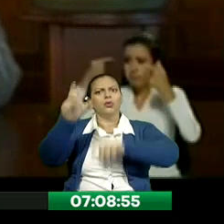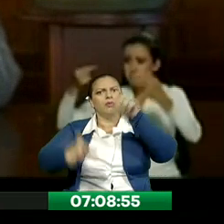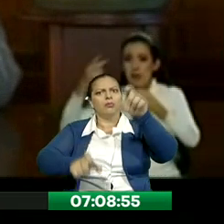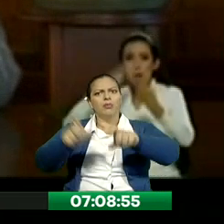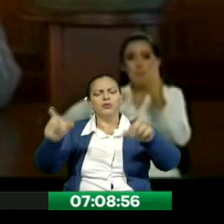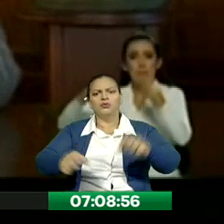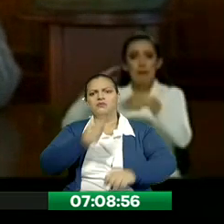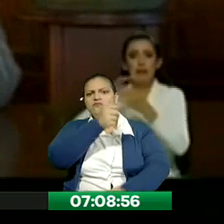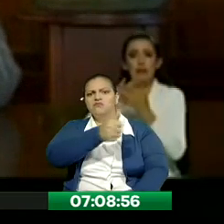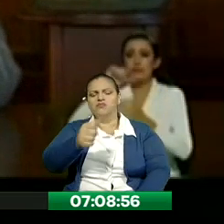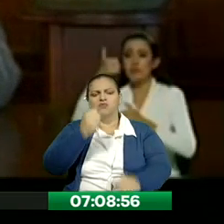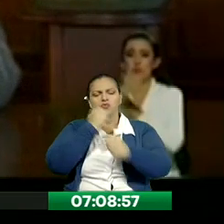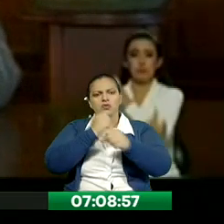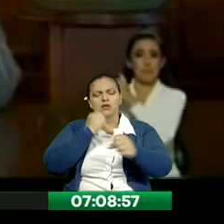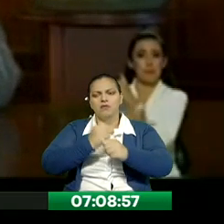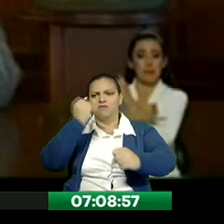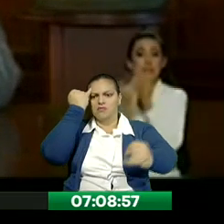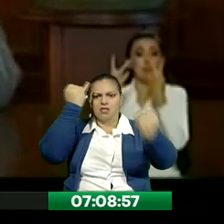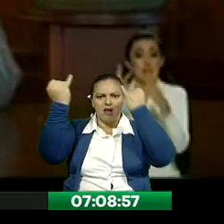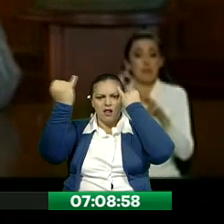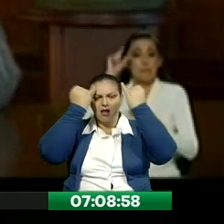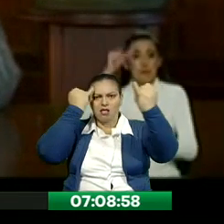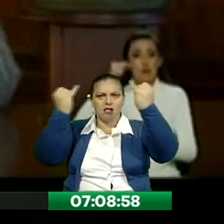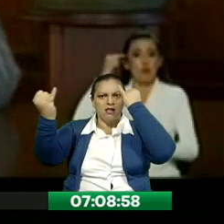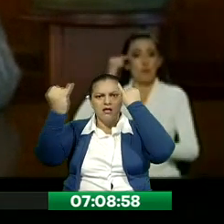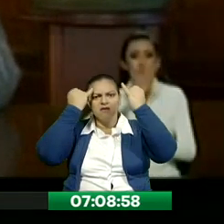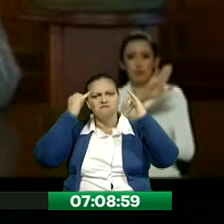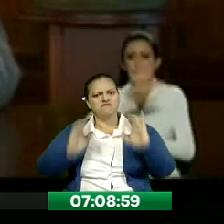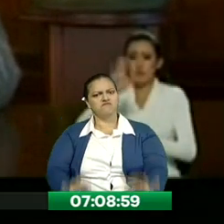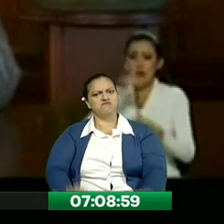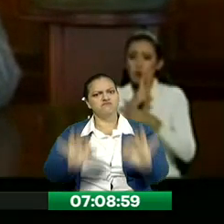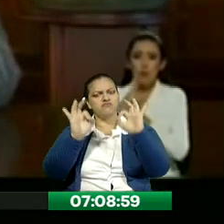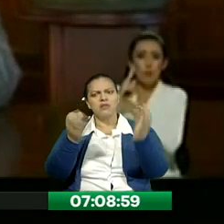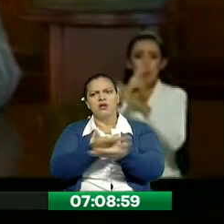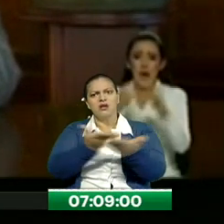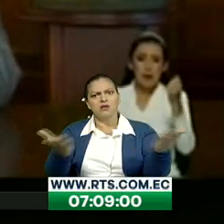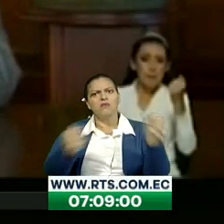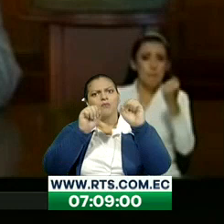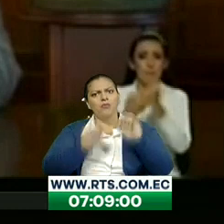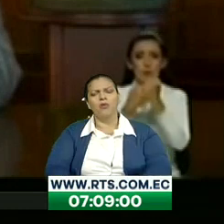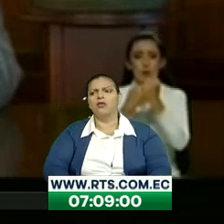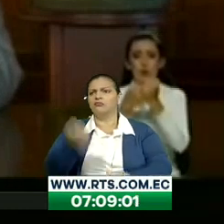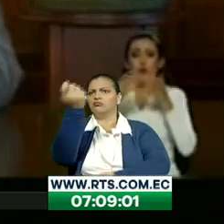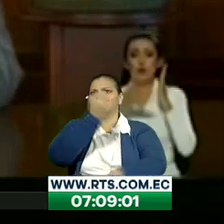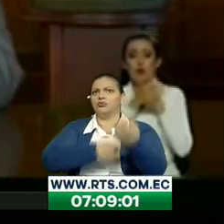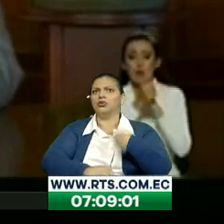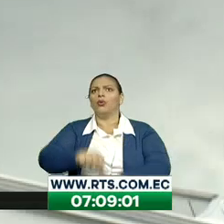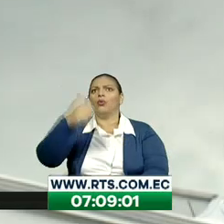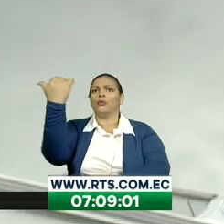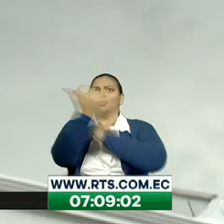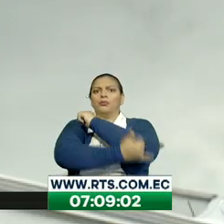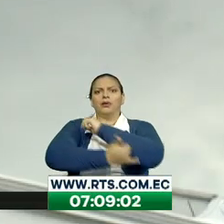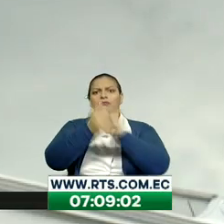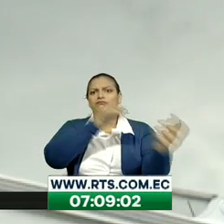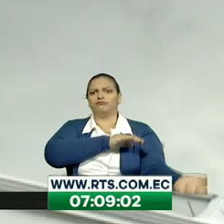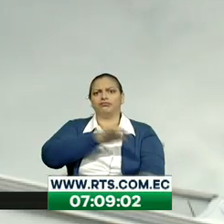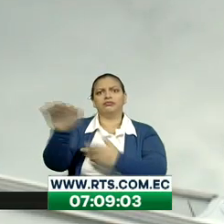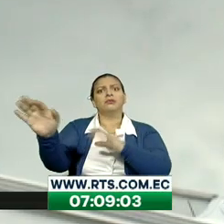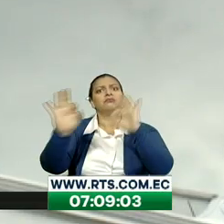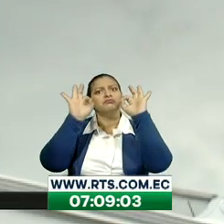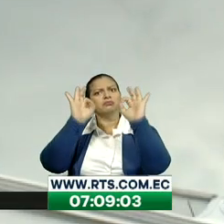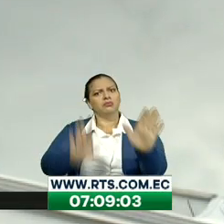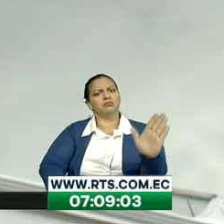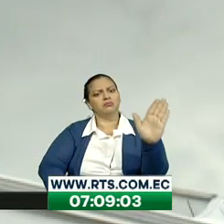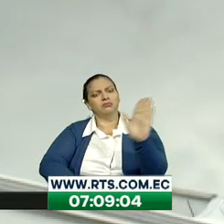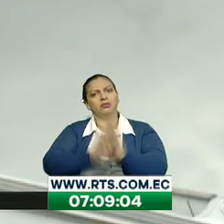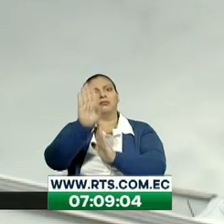mundo y su gobierno, el gobierno de todos, está para facilitar y promover su éxito. En torno al presupuesto para el próximo